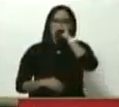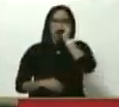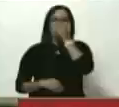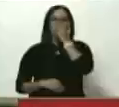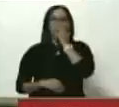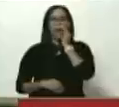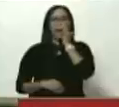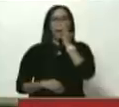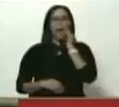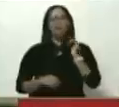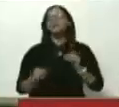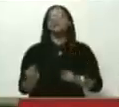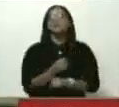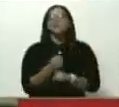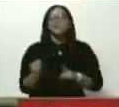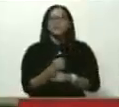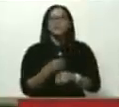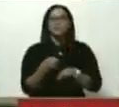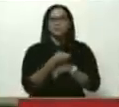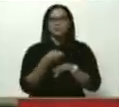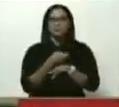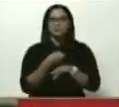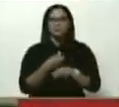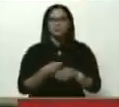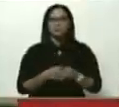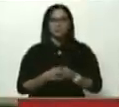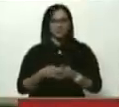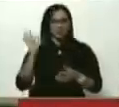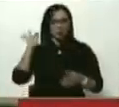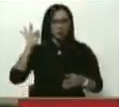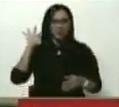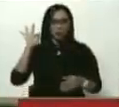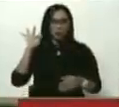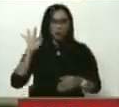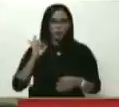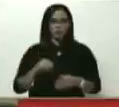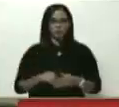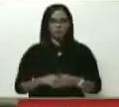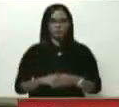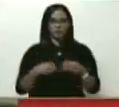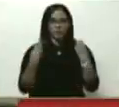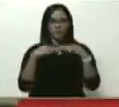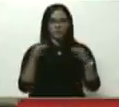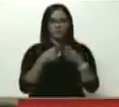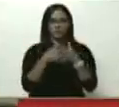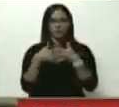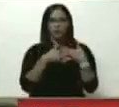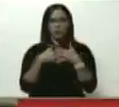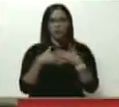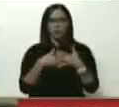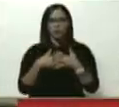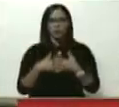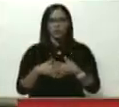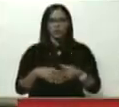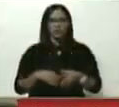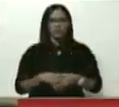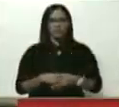Un golpe de Estado con su discurso. El mensaje de Estados Unidos